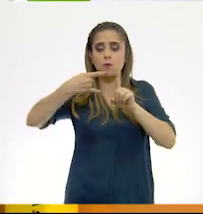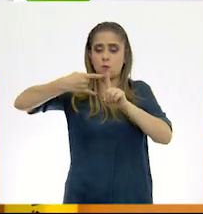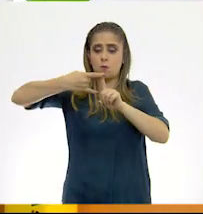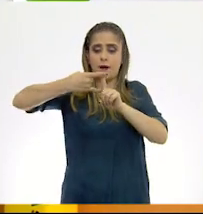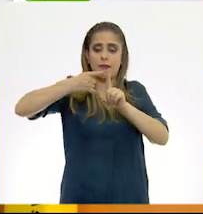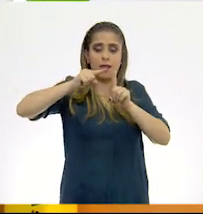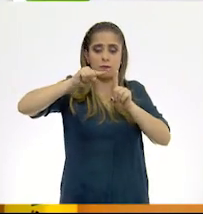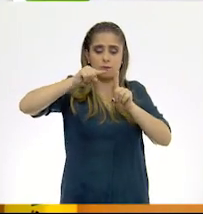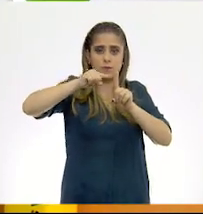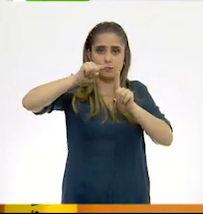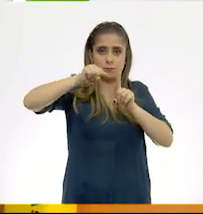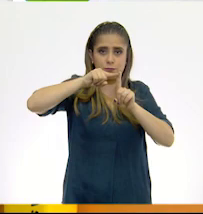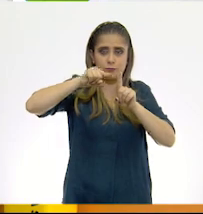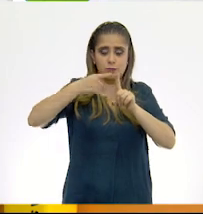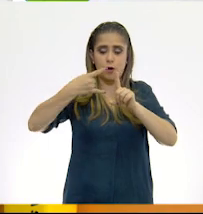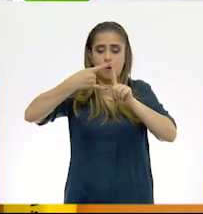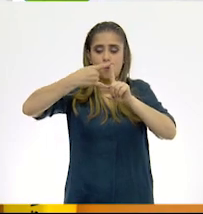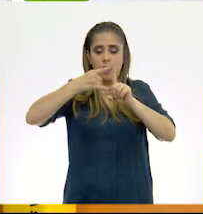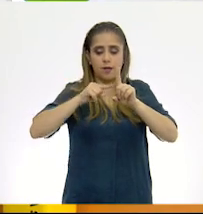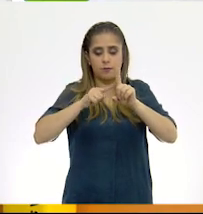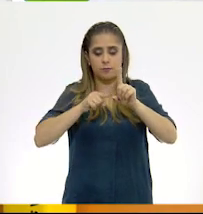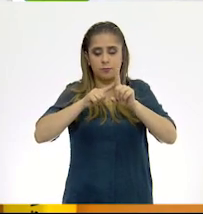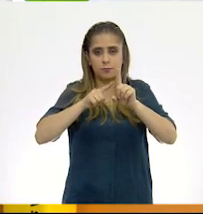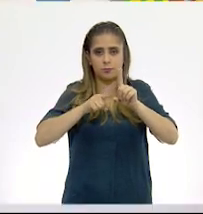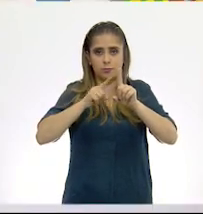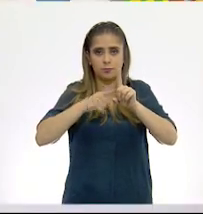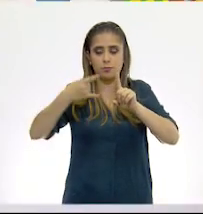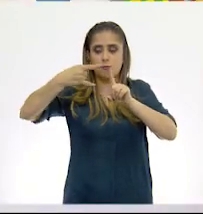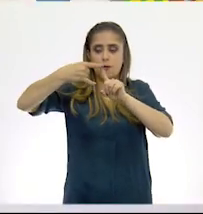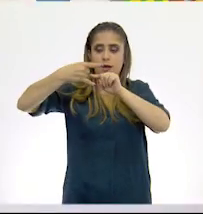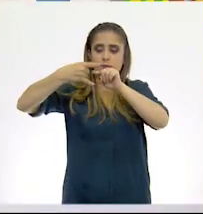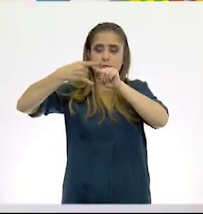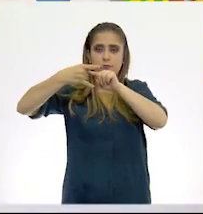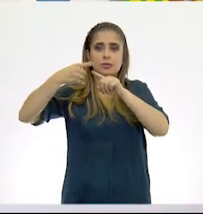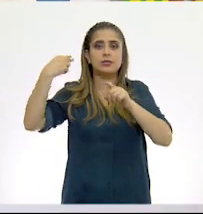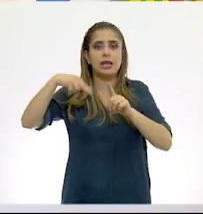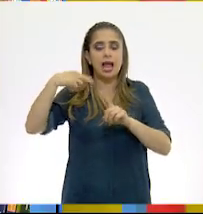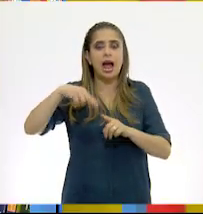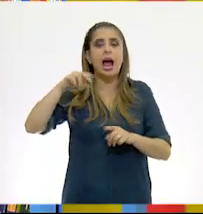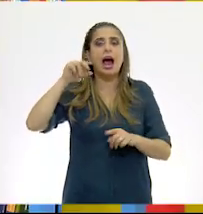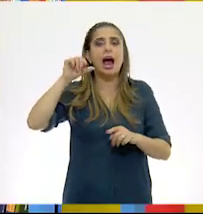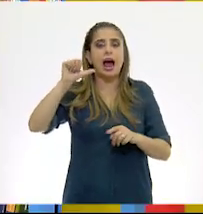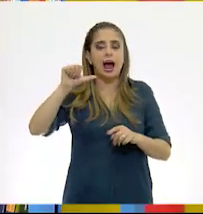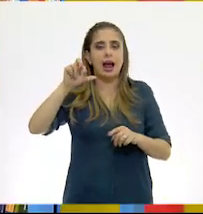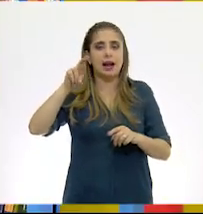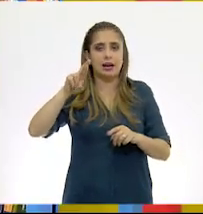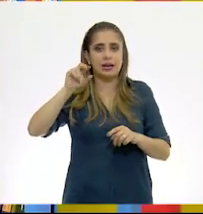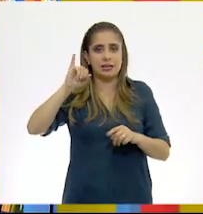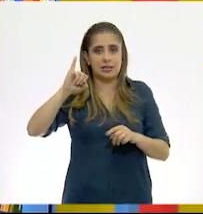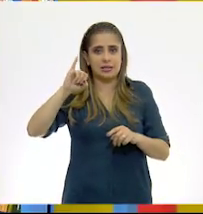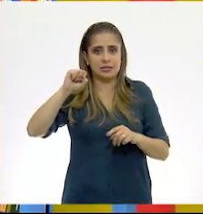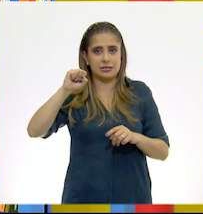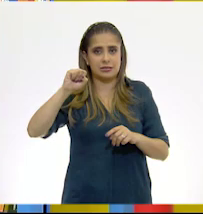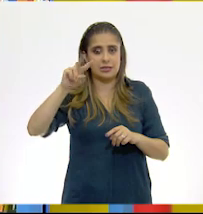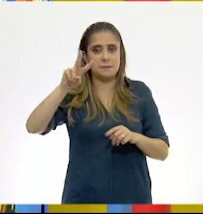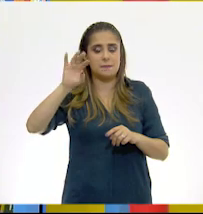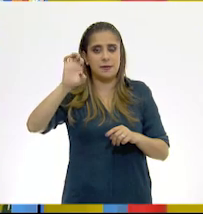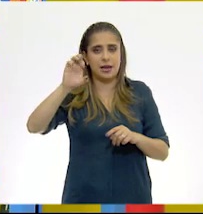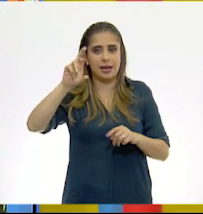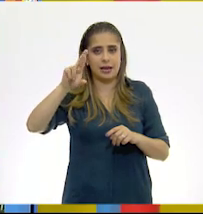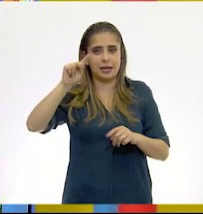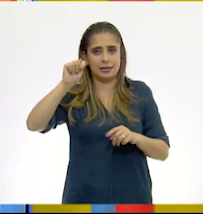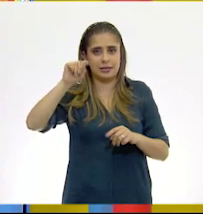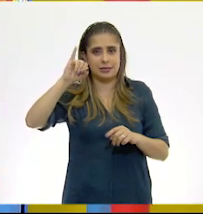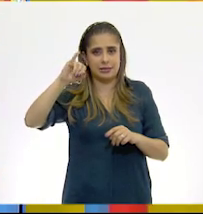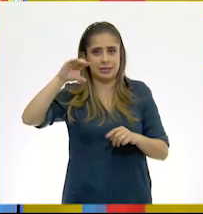llaman vértices. Esta arista se une, mira, se despegó, pero aquí la uno. Pero aquí es un muy buen ejemplo. Se une con ahí el vértice. Ahí es cuando